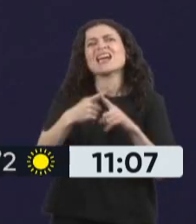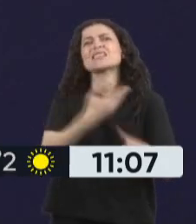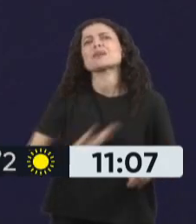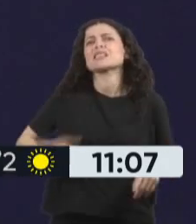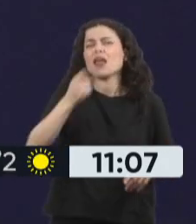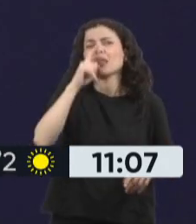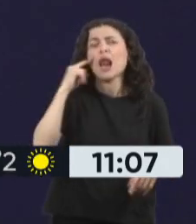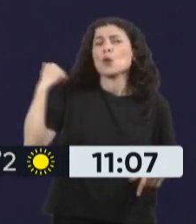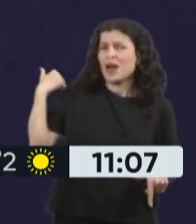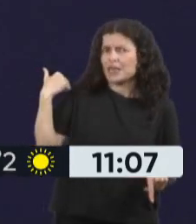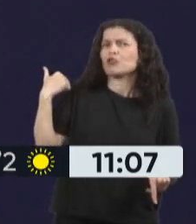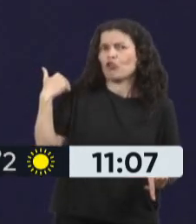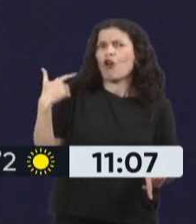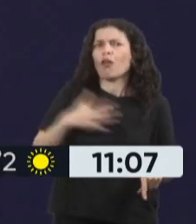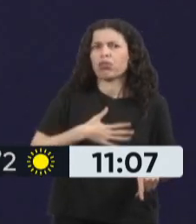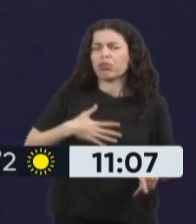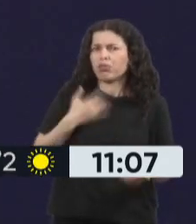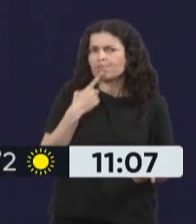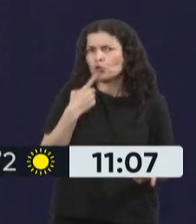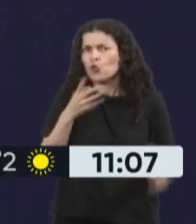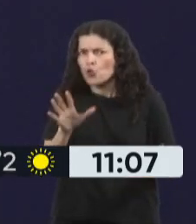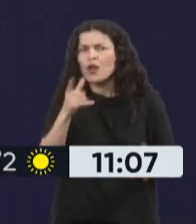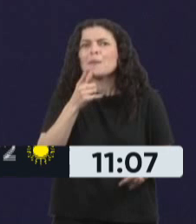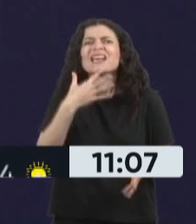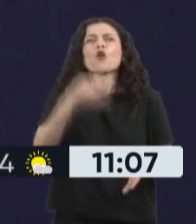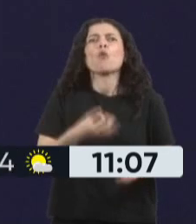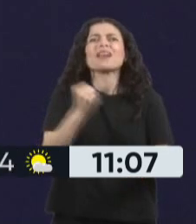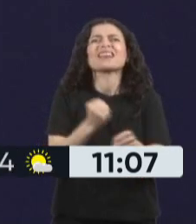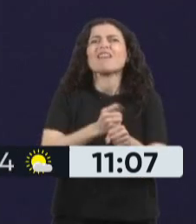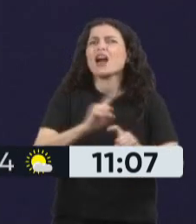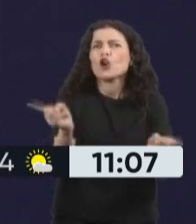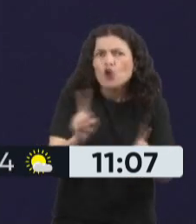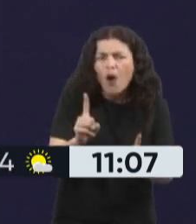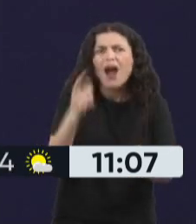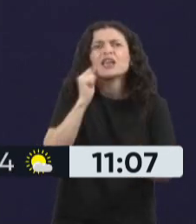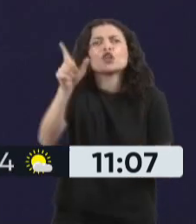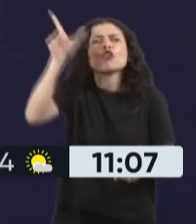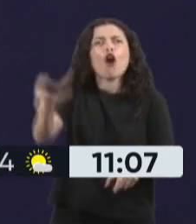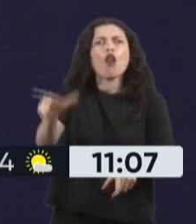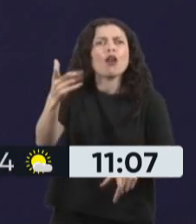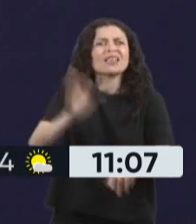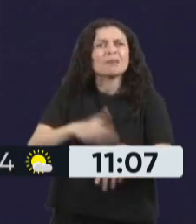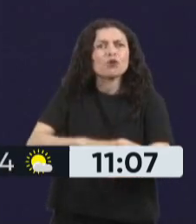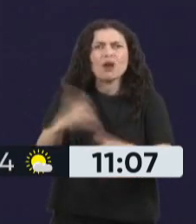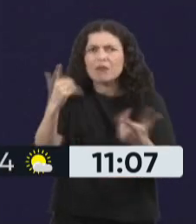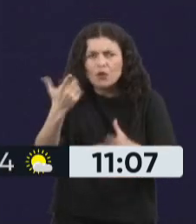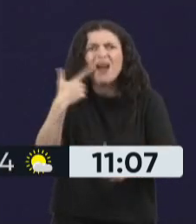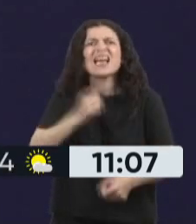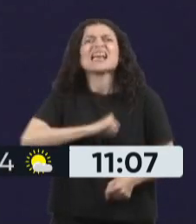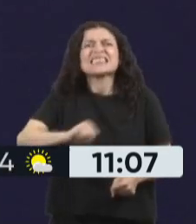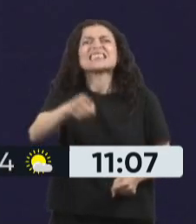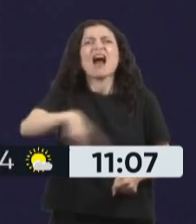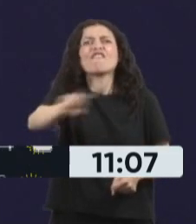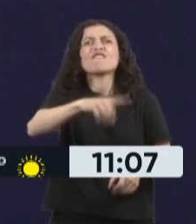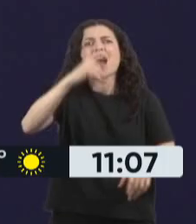quedar encuadrados en delitos de abuso de autoridad, incumplimiento de los deberes de funcionario público, defraudación a la administración pública